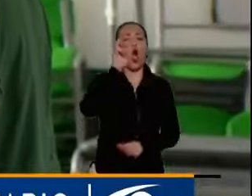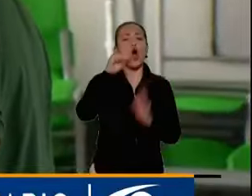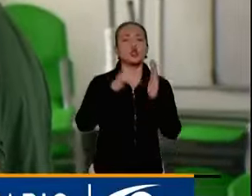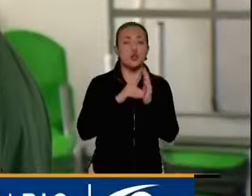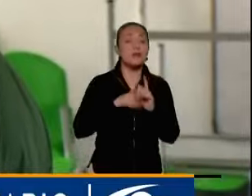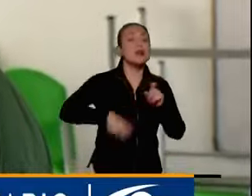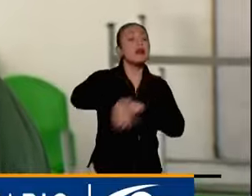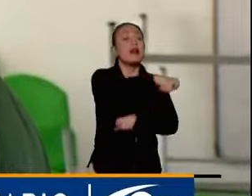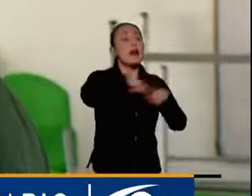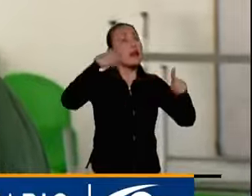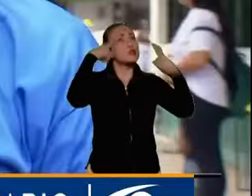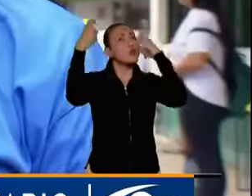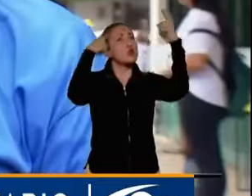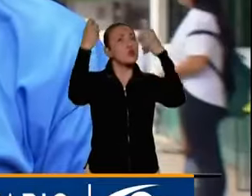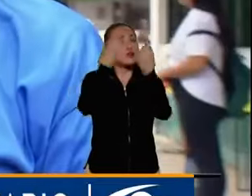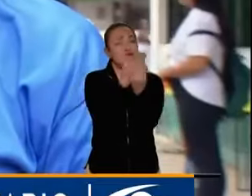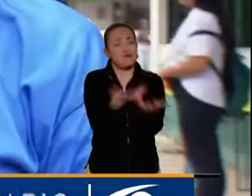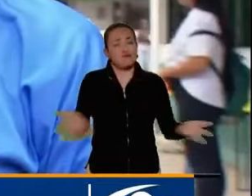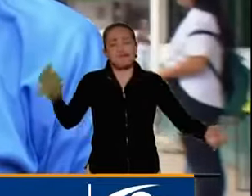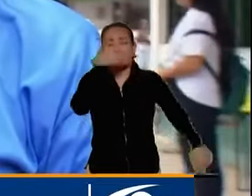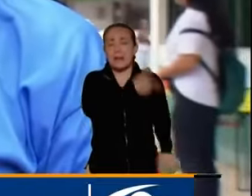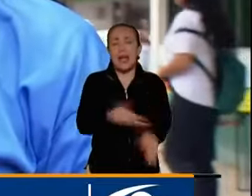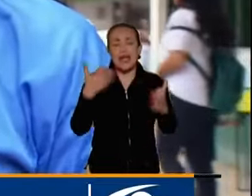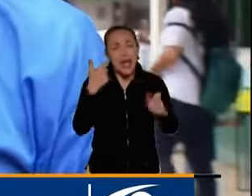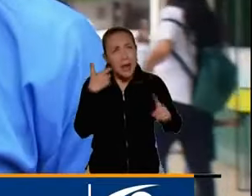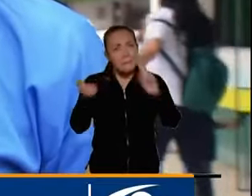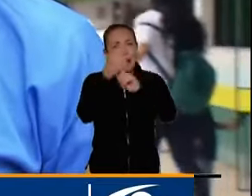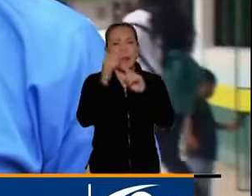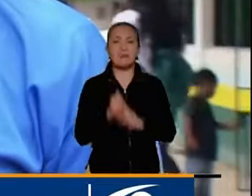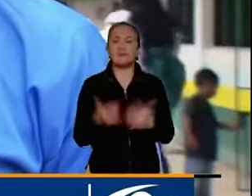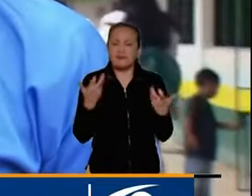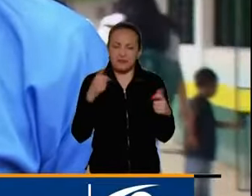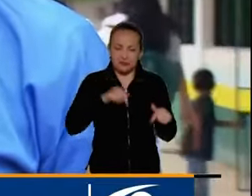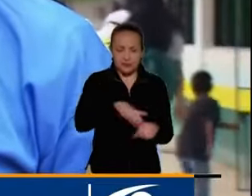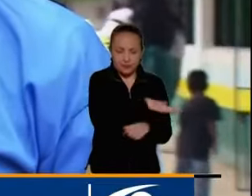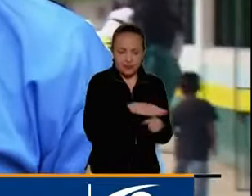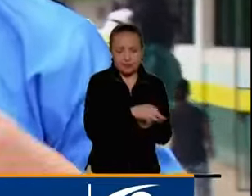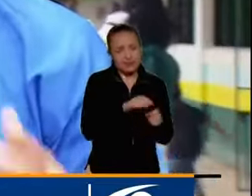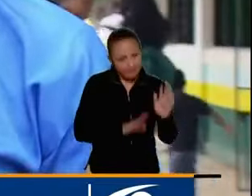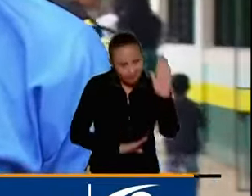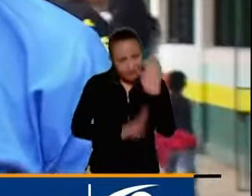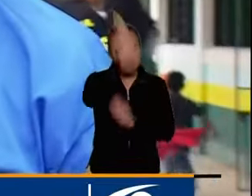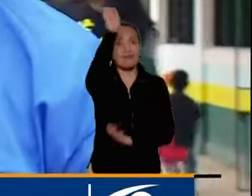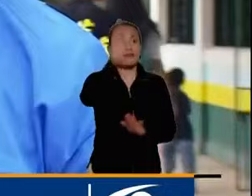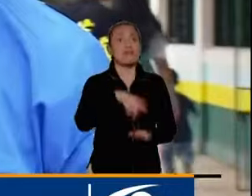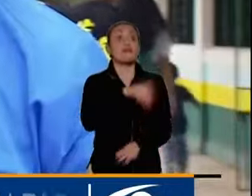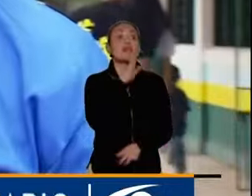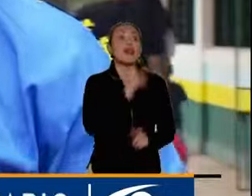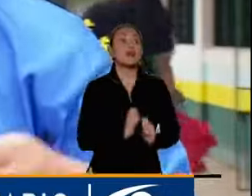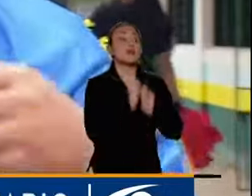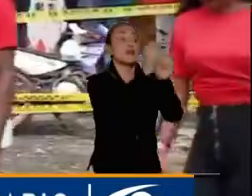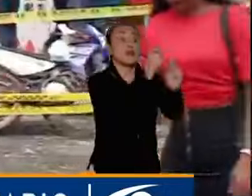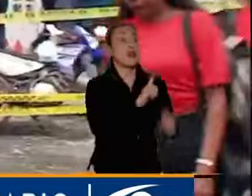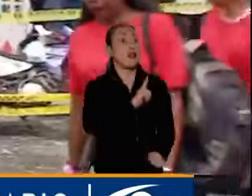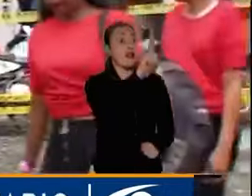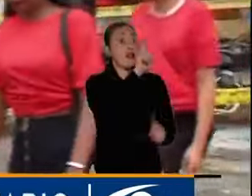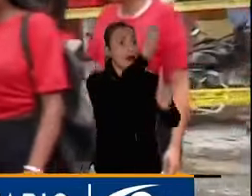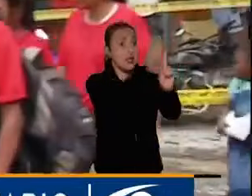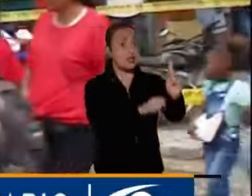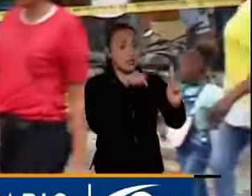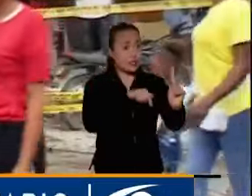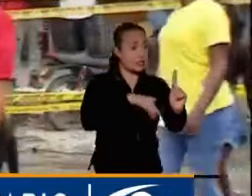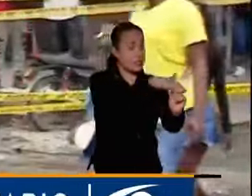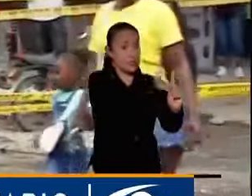se cumplan. Lo que queremos es que este pueblo prospere y que el que vaya a liderar en este lugar,